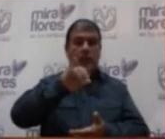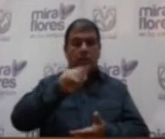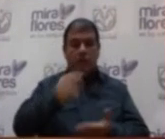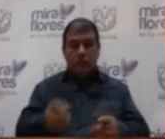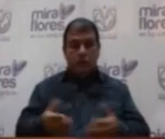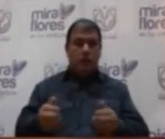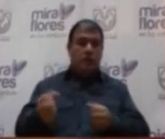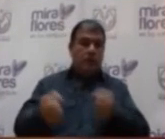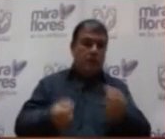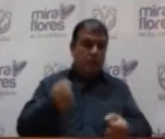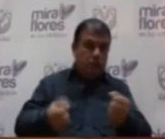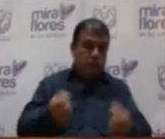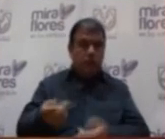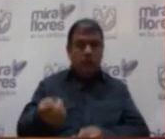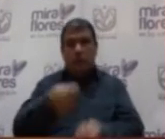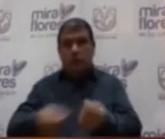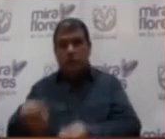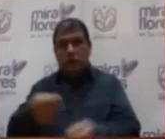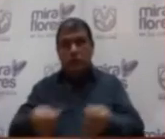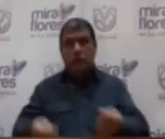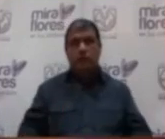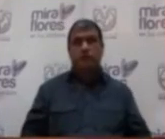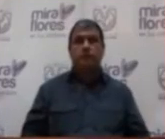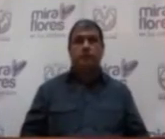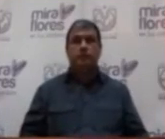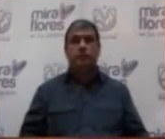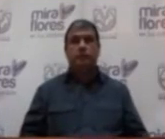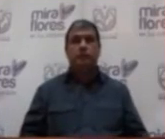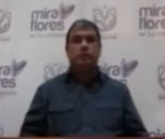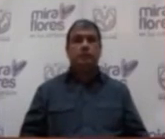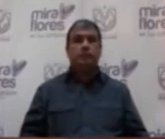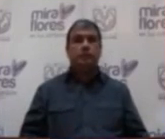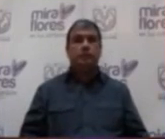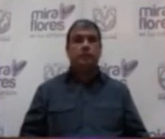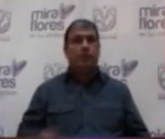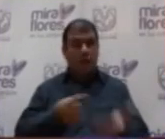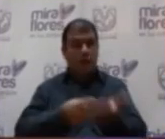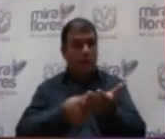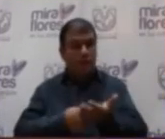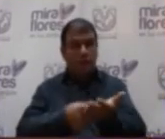transporte y comercialización. Muy bien, al debate.